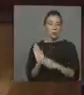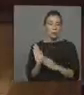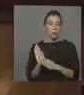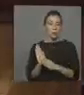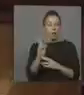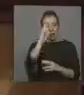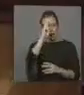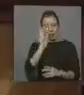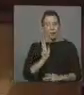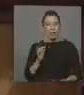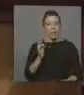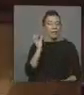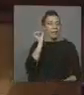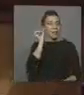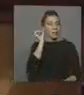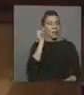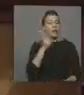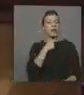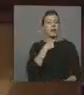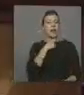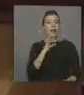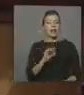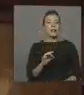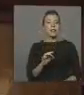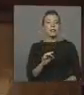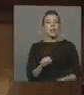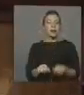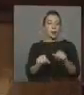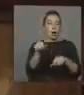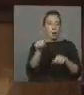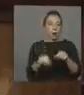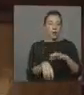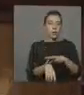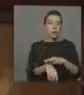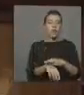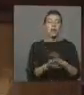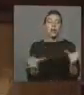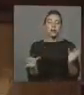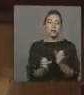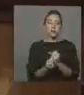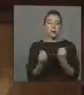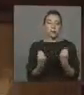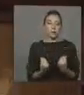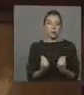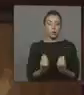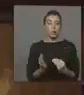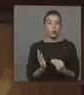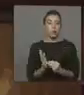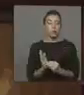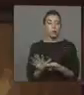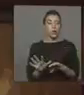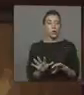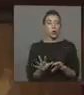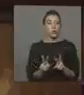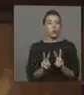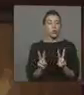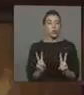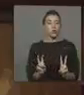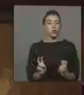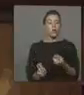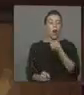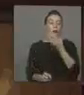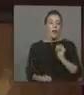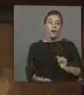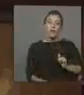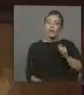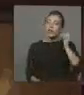que respete la dignidad de las mujeres y asegure una intervención médica eficaz. Se contemplan disposiciones referidas a la manifestación de